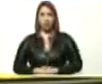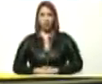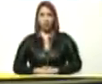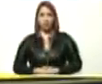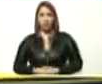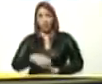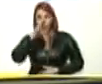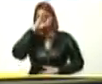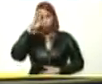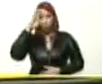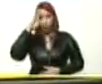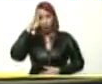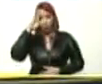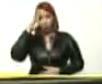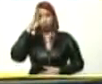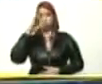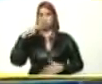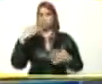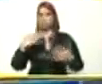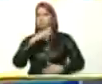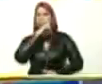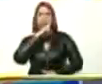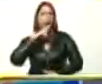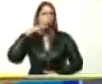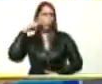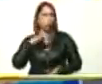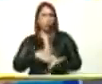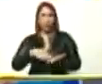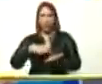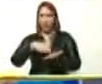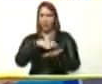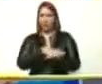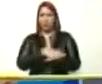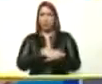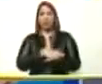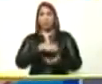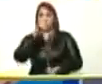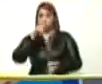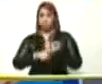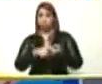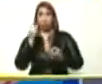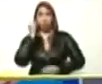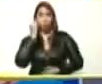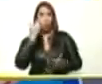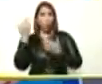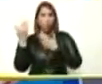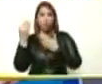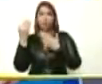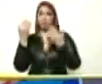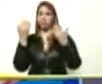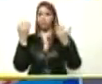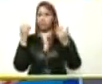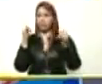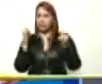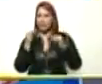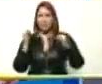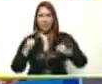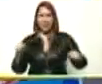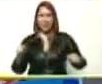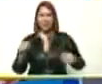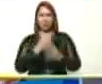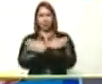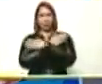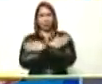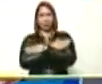Diosdado, preparó, tremendas ayacas, ahorita, Marlene, te felicito, fueron las mejores, ayacas, de la